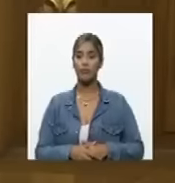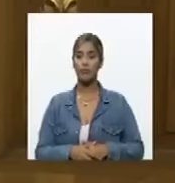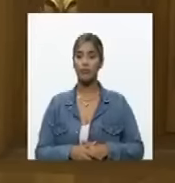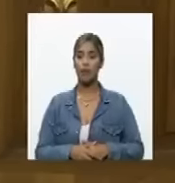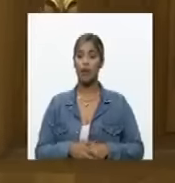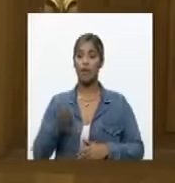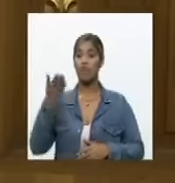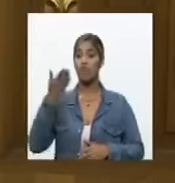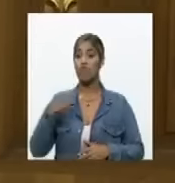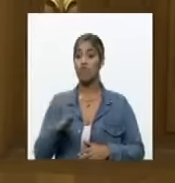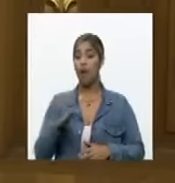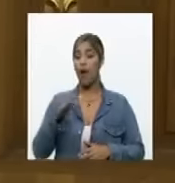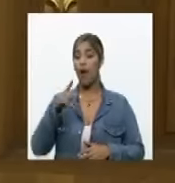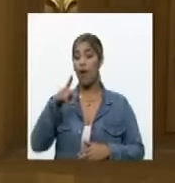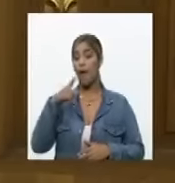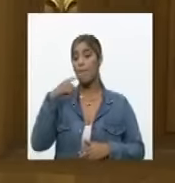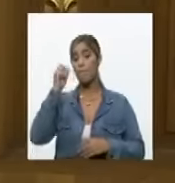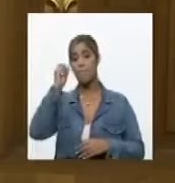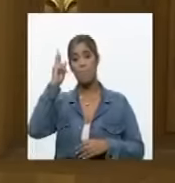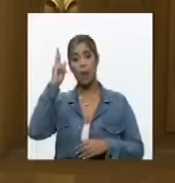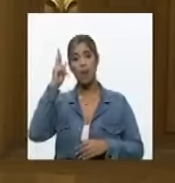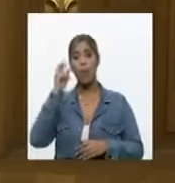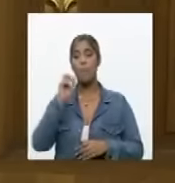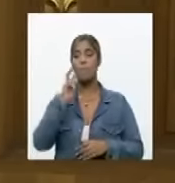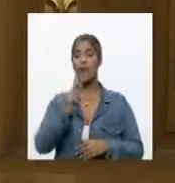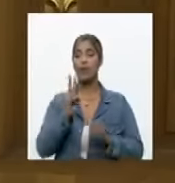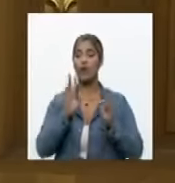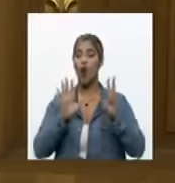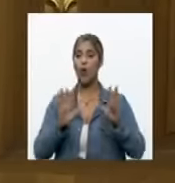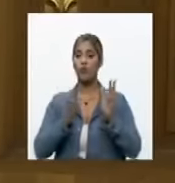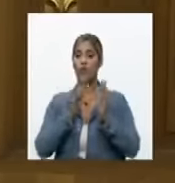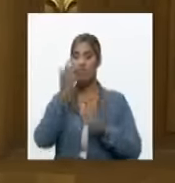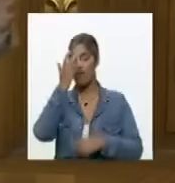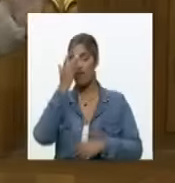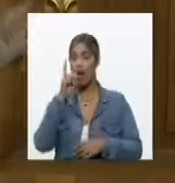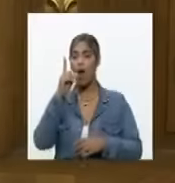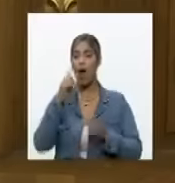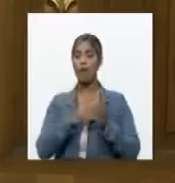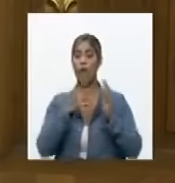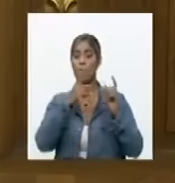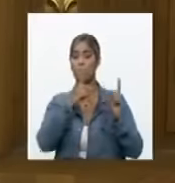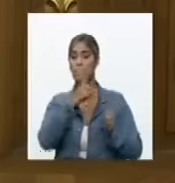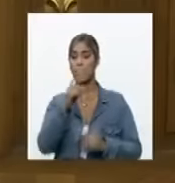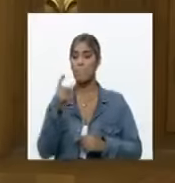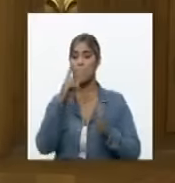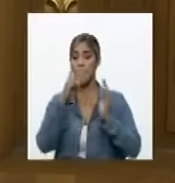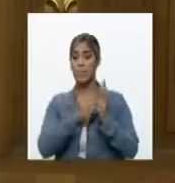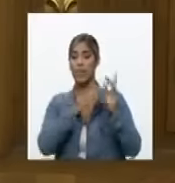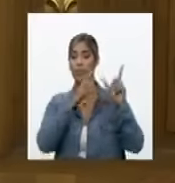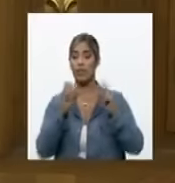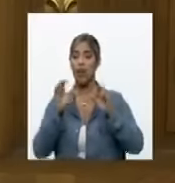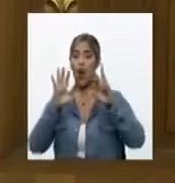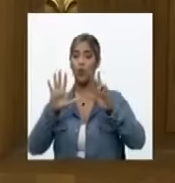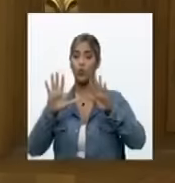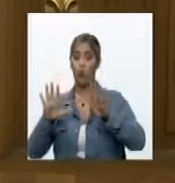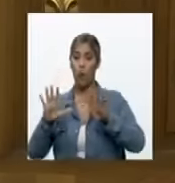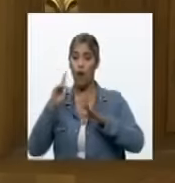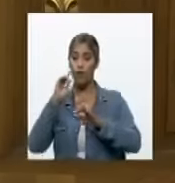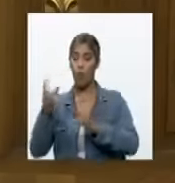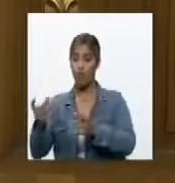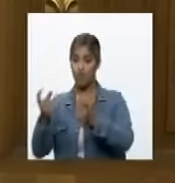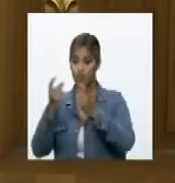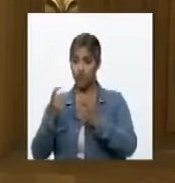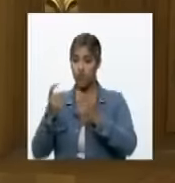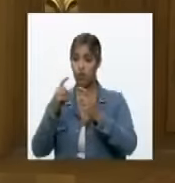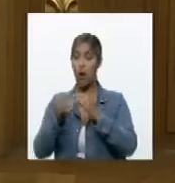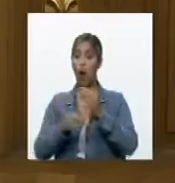Fallece en Perú el 28 de febrero de 1854 a los 85 años, dejándonos una vida de lealtad, como decía nuestra